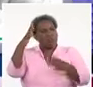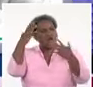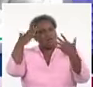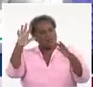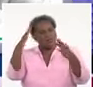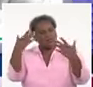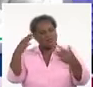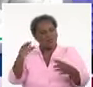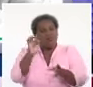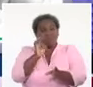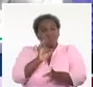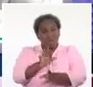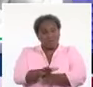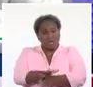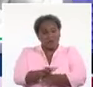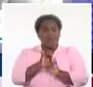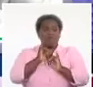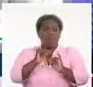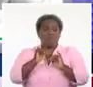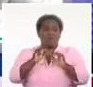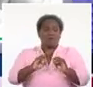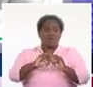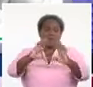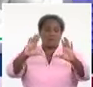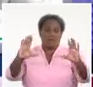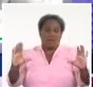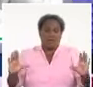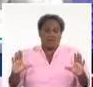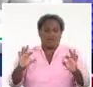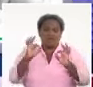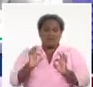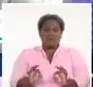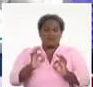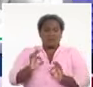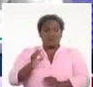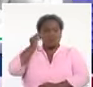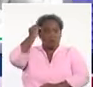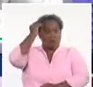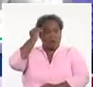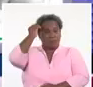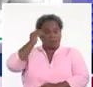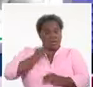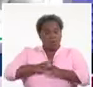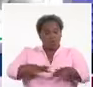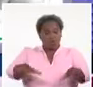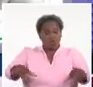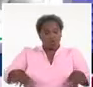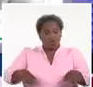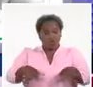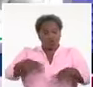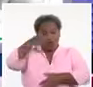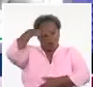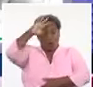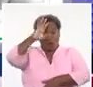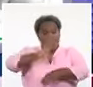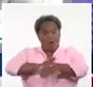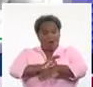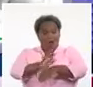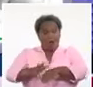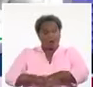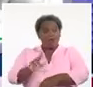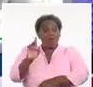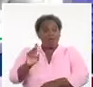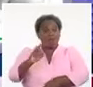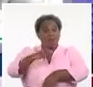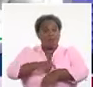esta conferencia de prensa que lleva usted siempre el análisis sobre la situación epidemiológica en el país. Nos acompañará en el primer momento